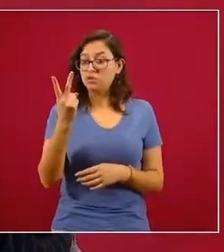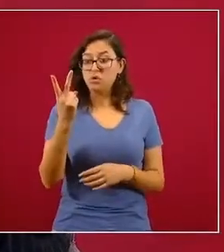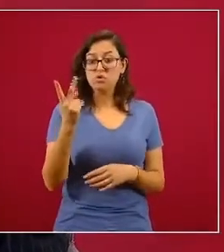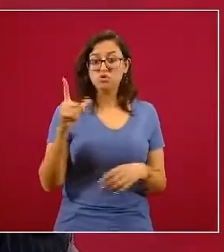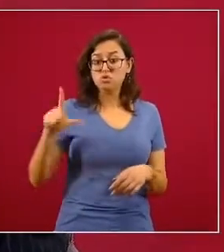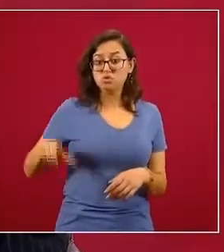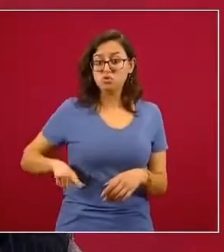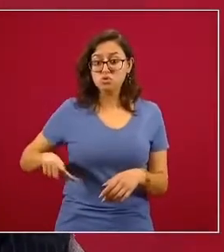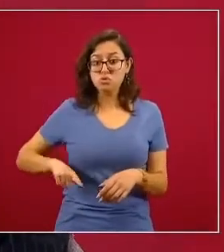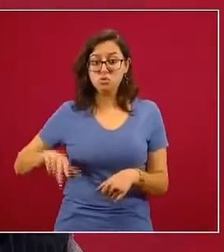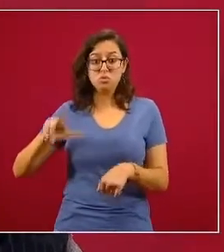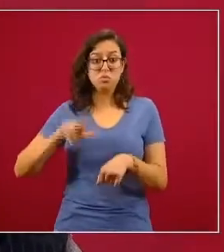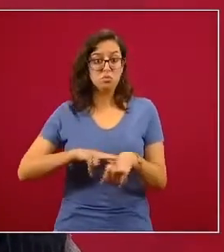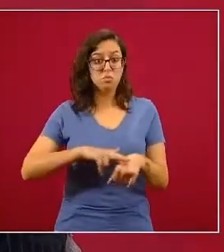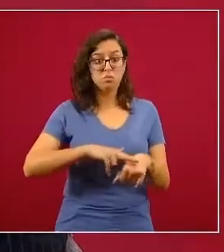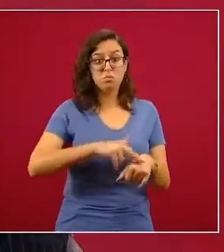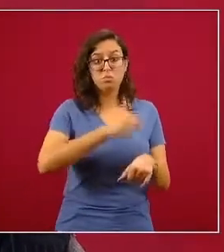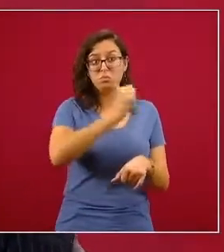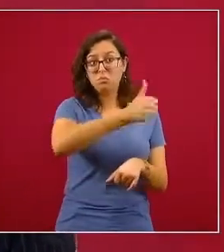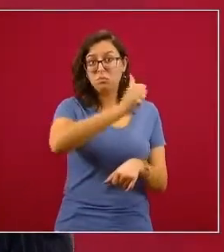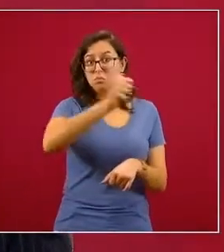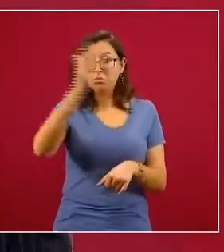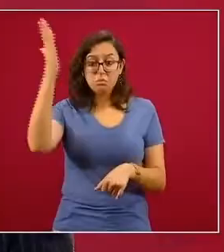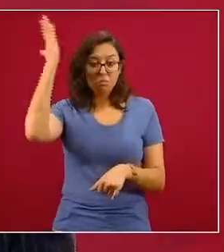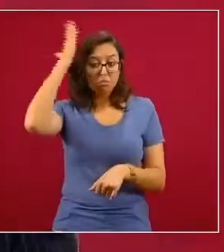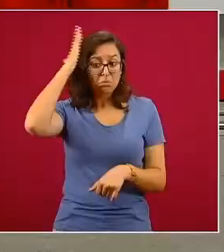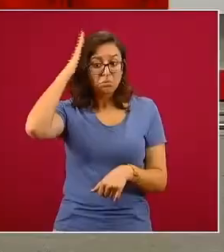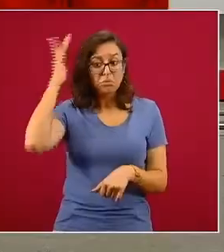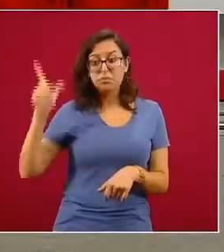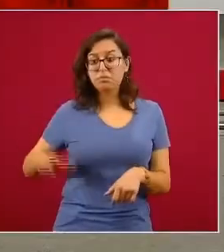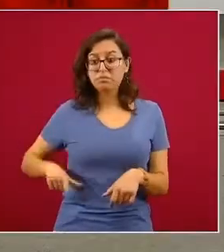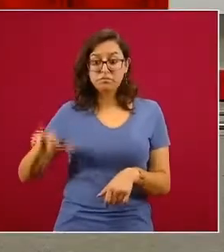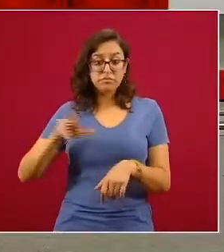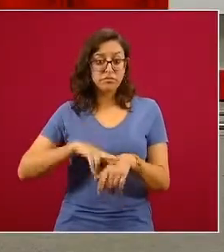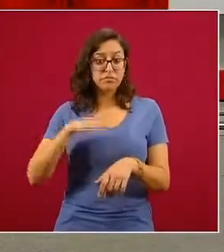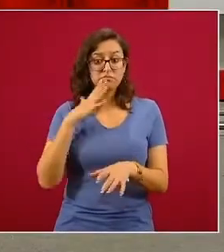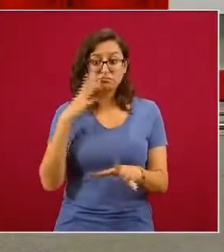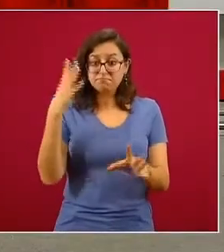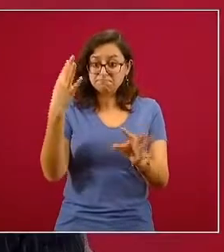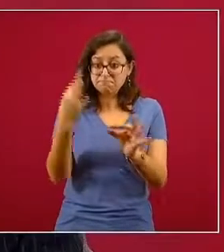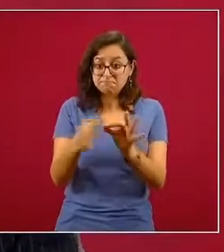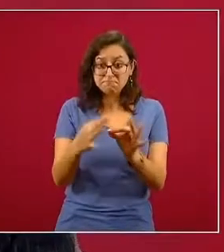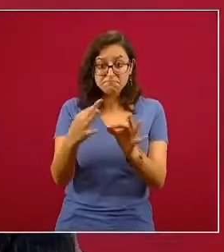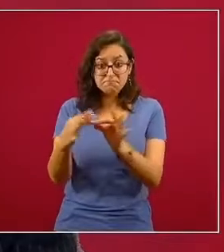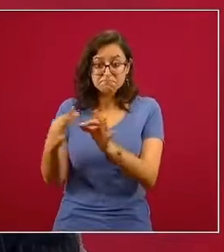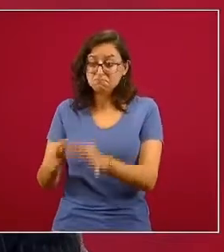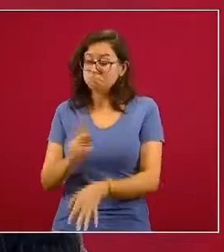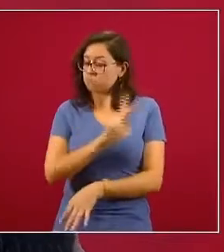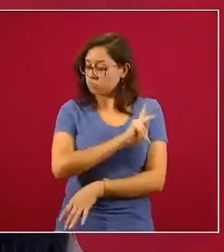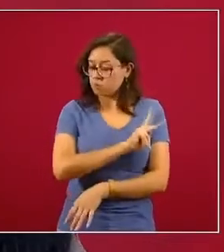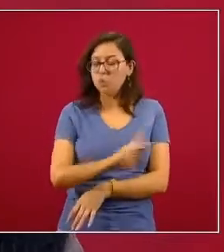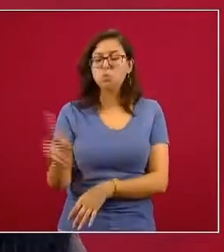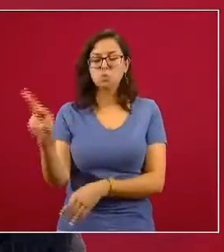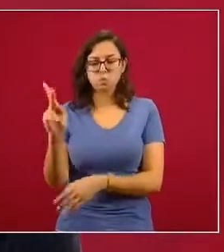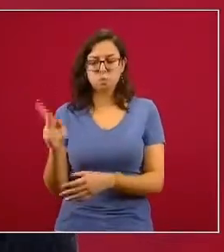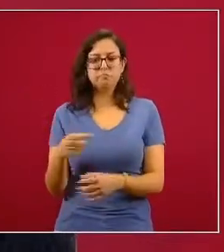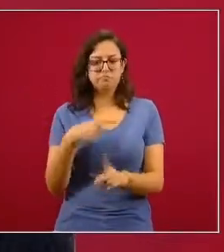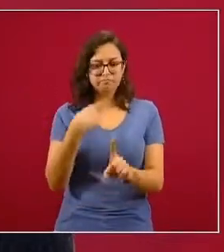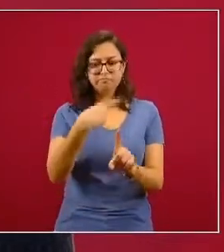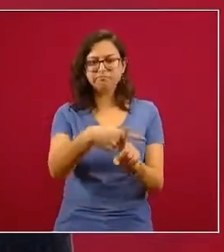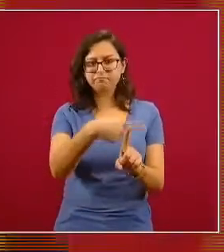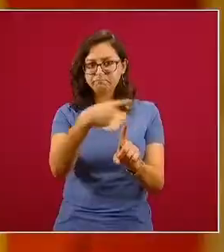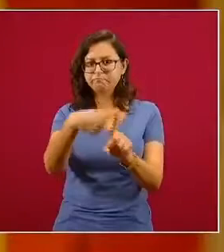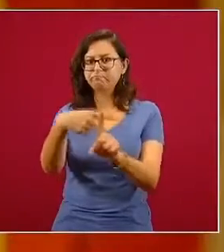titulares, hemos identificado que en términos de sus responsabilidades de salud, todos y cada uno de ellos tienen una actitud muy